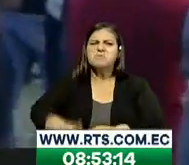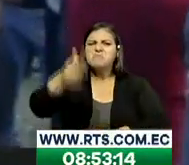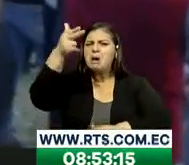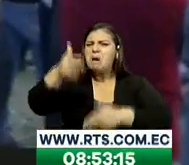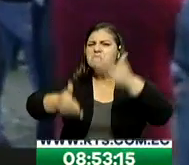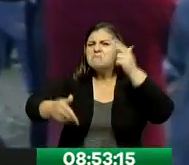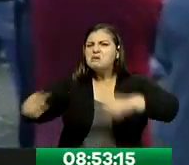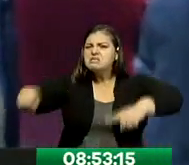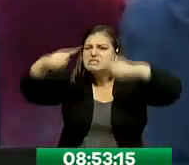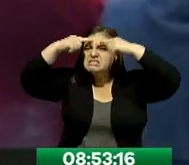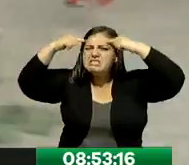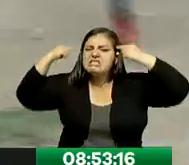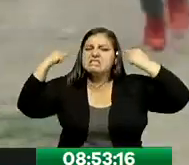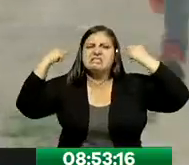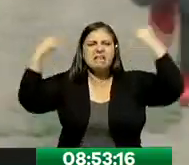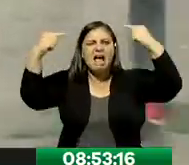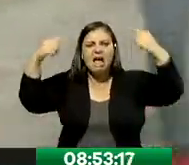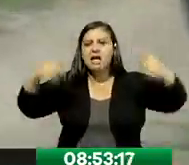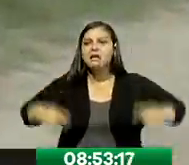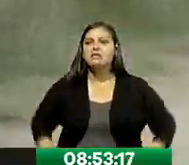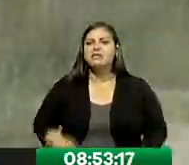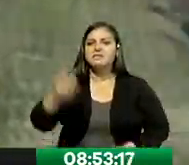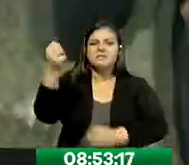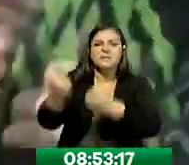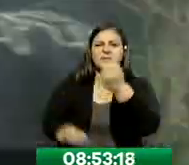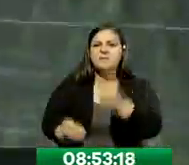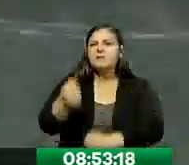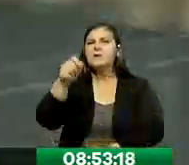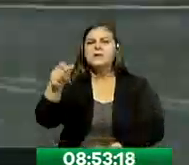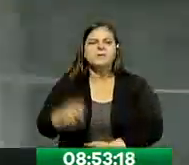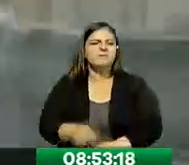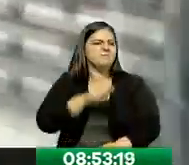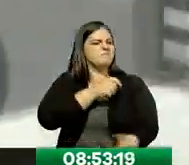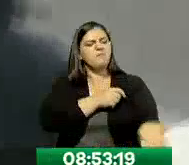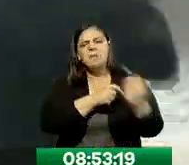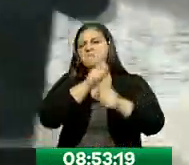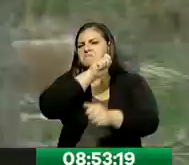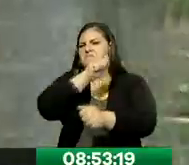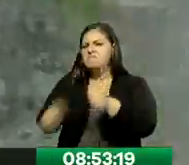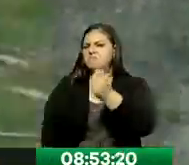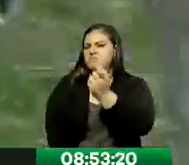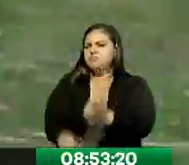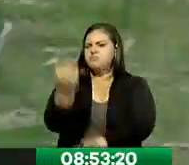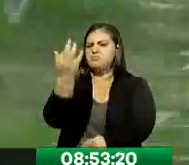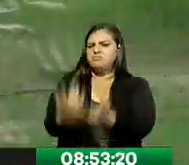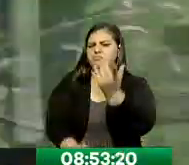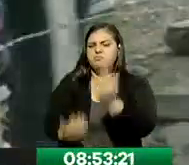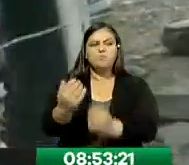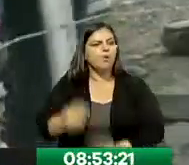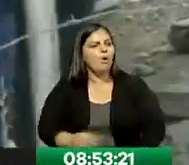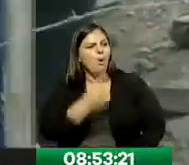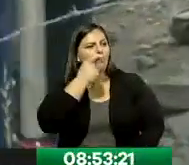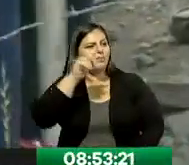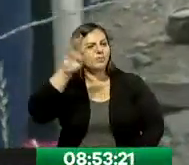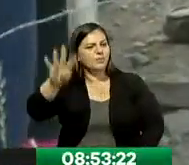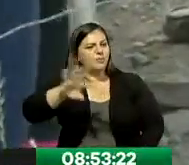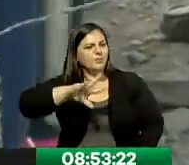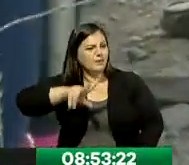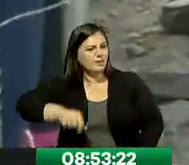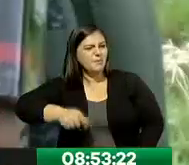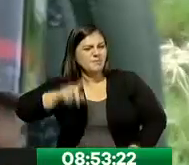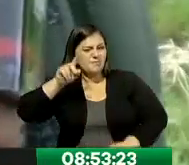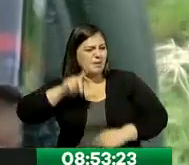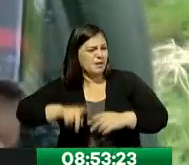Cansados de que la delincuencia hacía nido en este lugar, los habitantes tomaron valor y reaccionaron en colectivo para detener a 3 de los 4 sospechosos de los